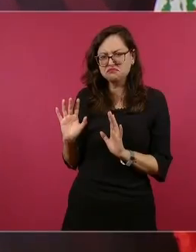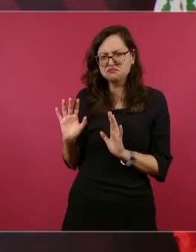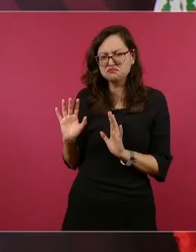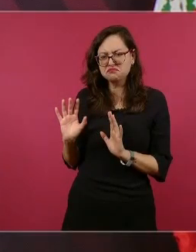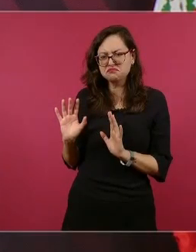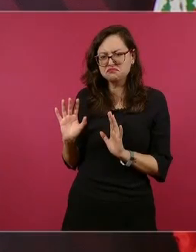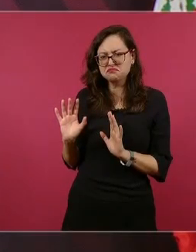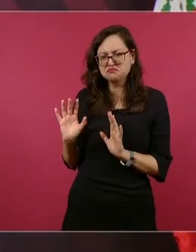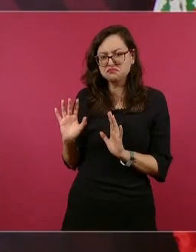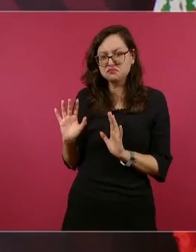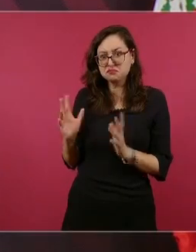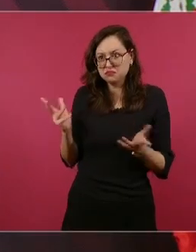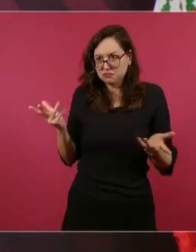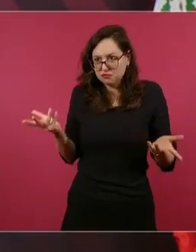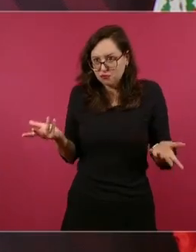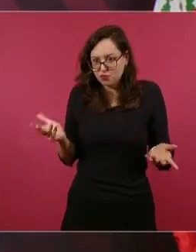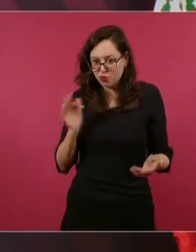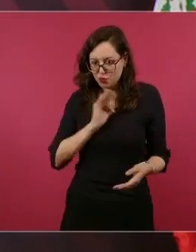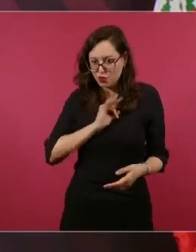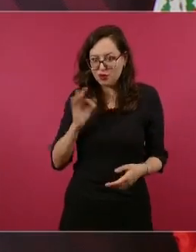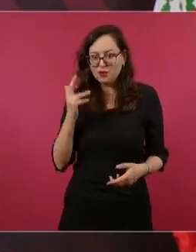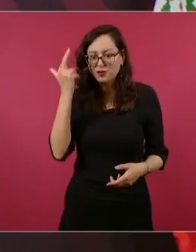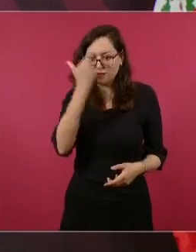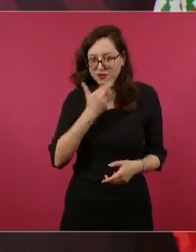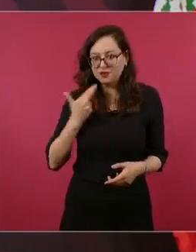que nada debe, nada teme,